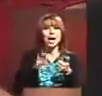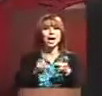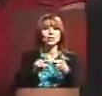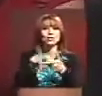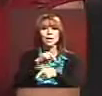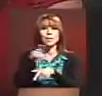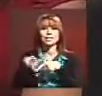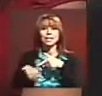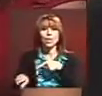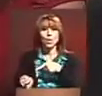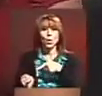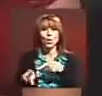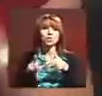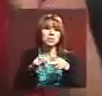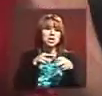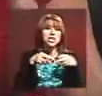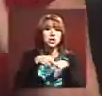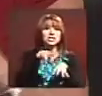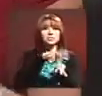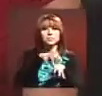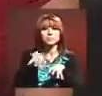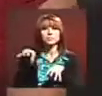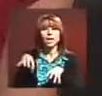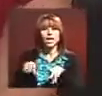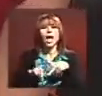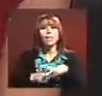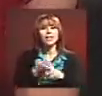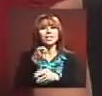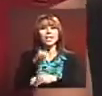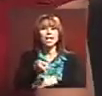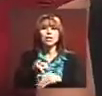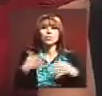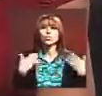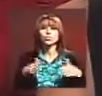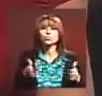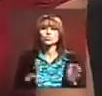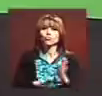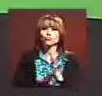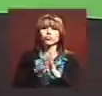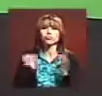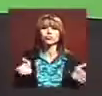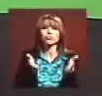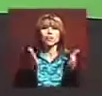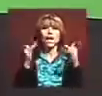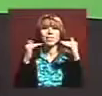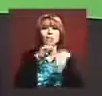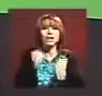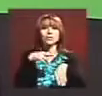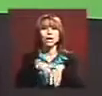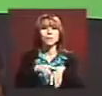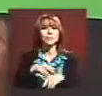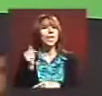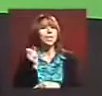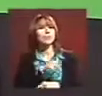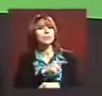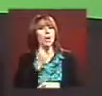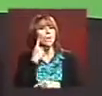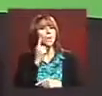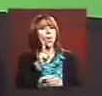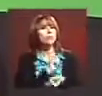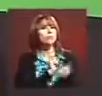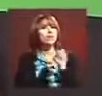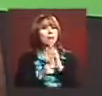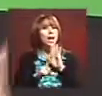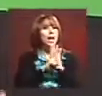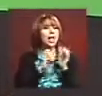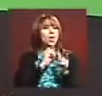abren específicamente en regiones y a partir de ahí se empieza a dar todo un auge a nivel nacional. ¿Esto se da por una reforma en la ley, algo legal